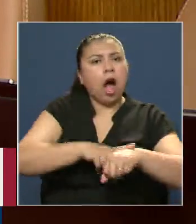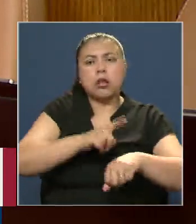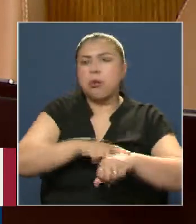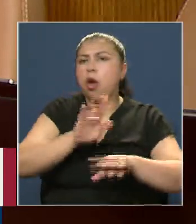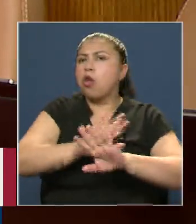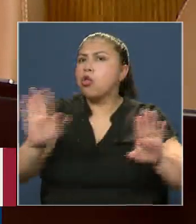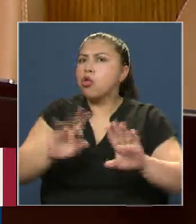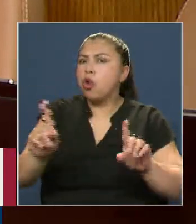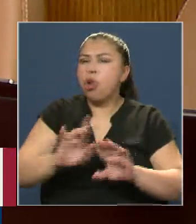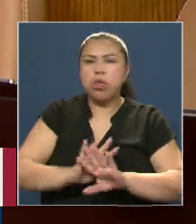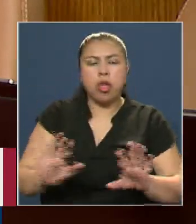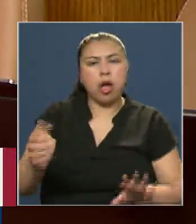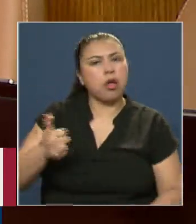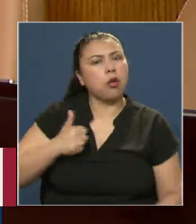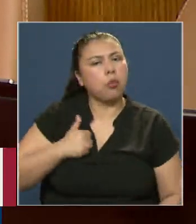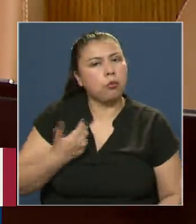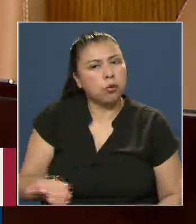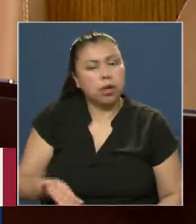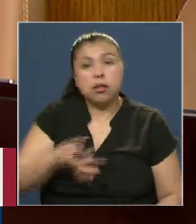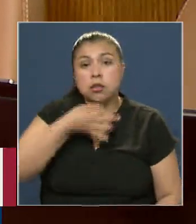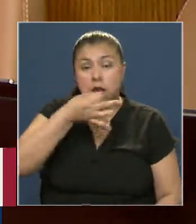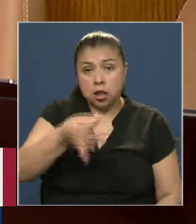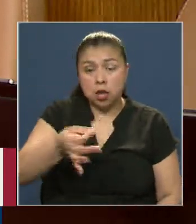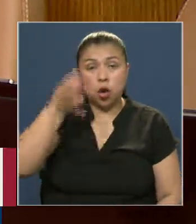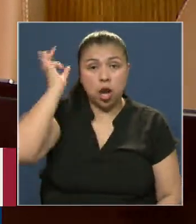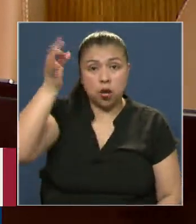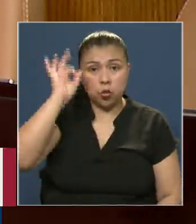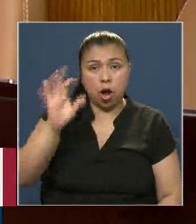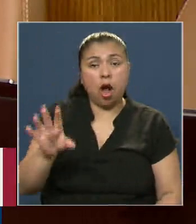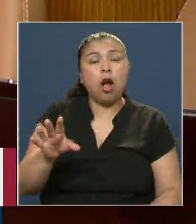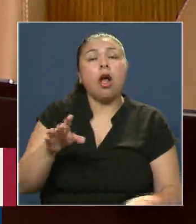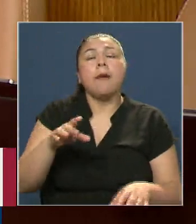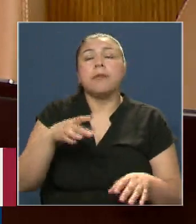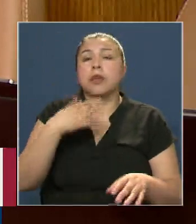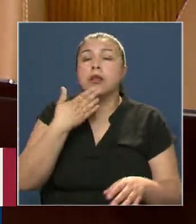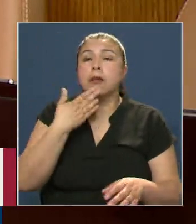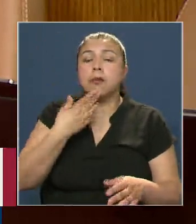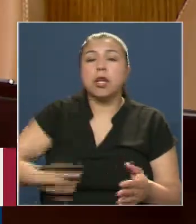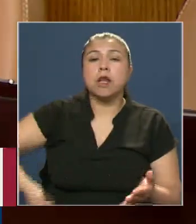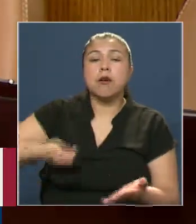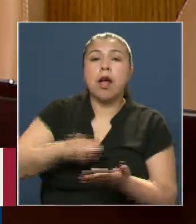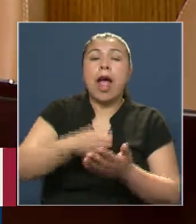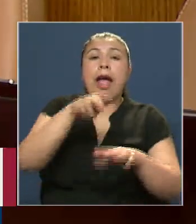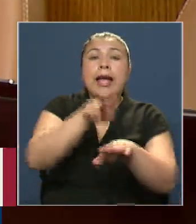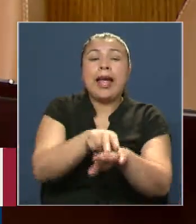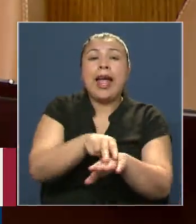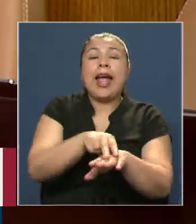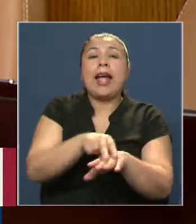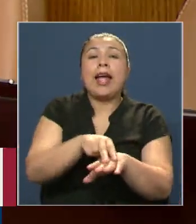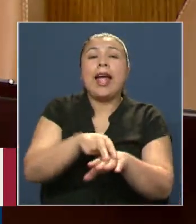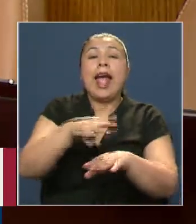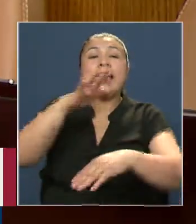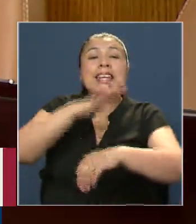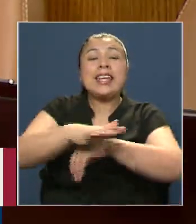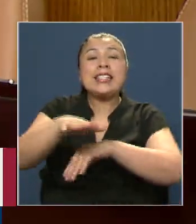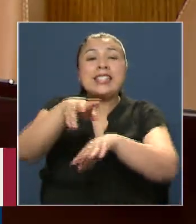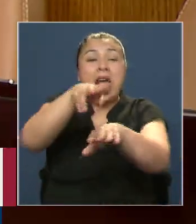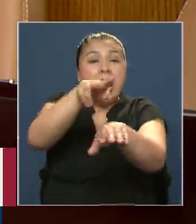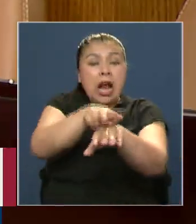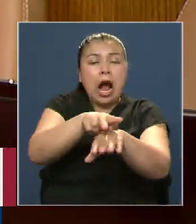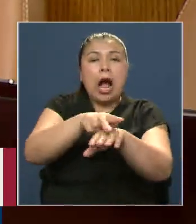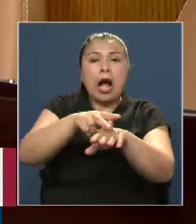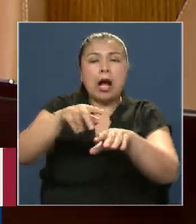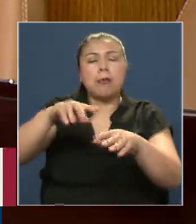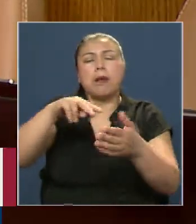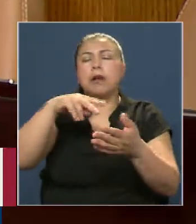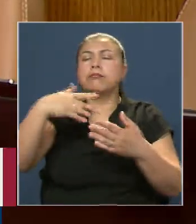ha sido cumplido. Se dijo dentro del convenio que iban a ser costeados también camas, 15 camas de alta complejidad dentro del